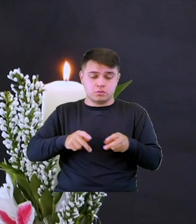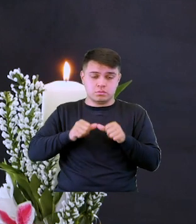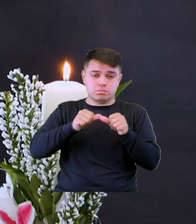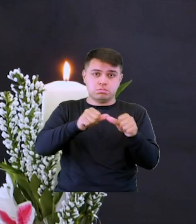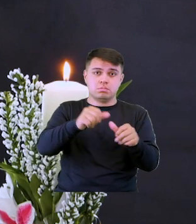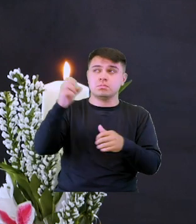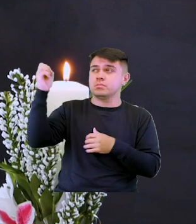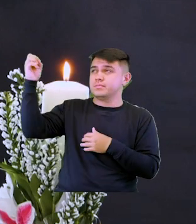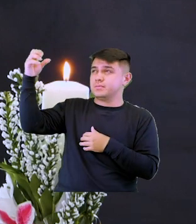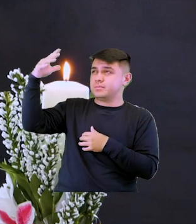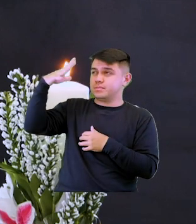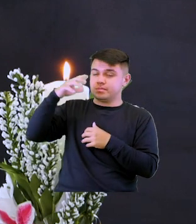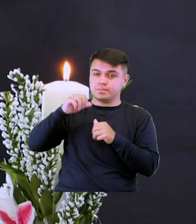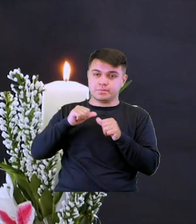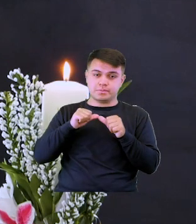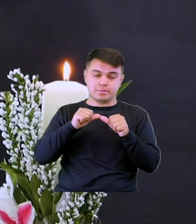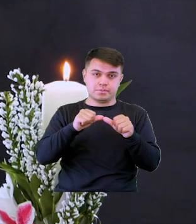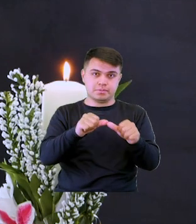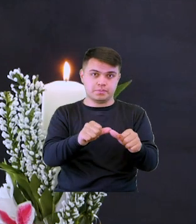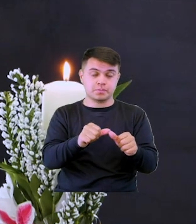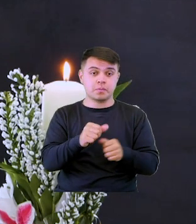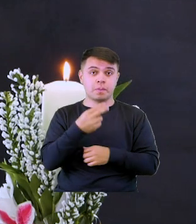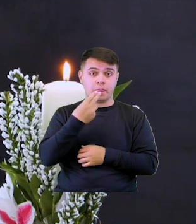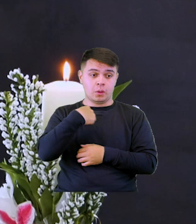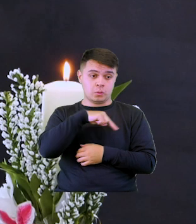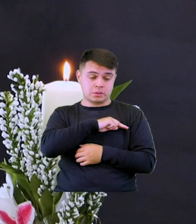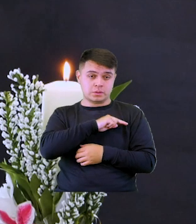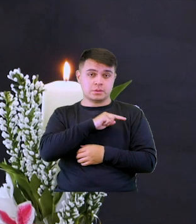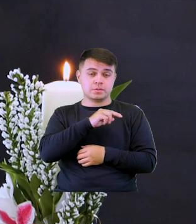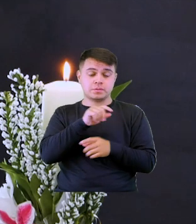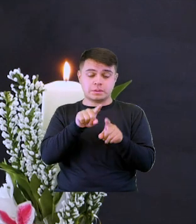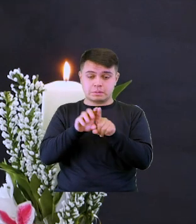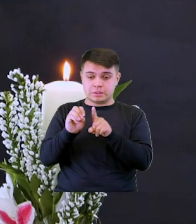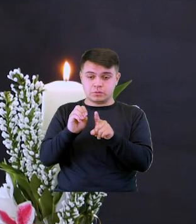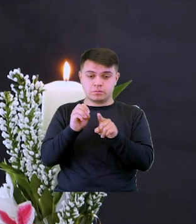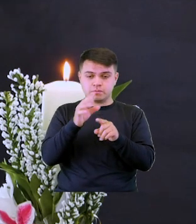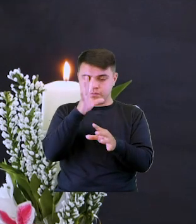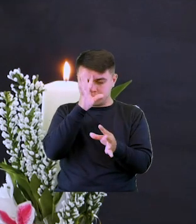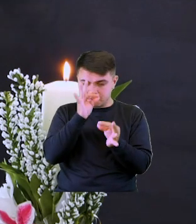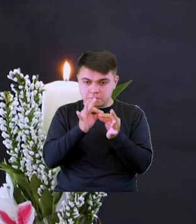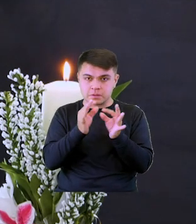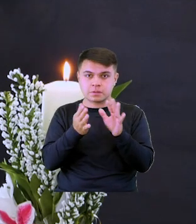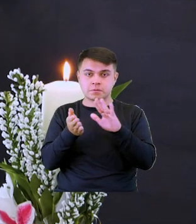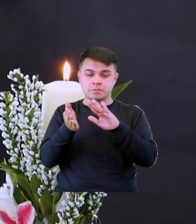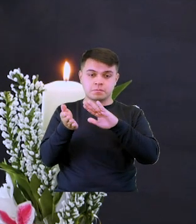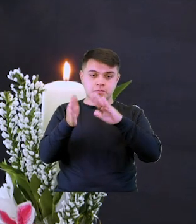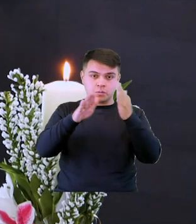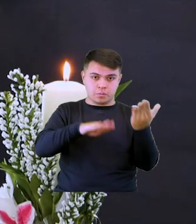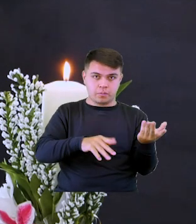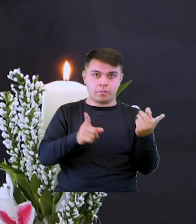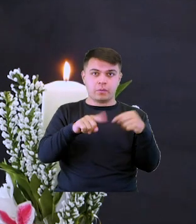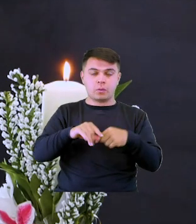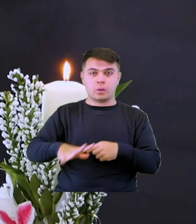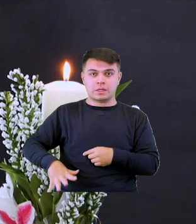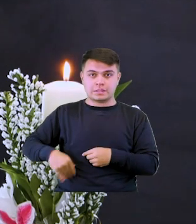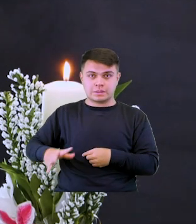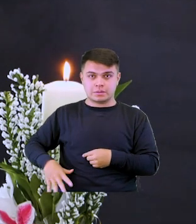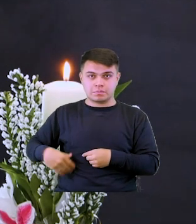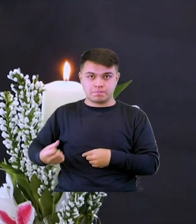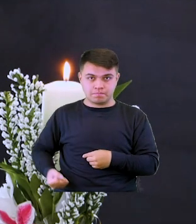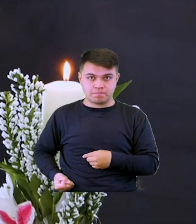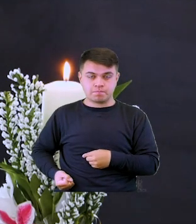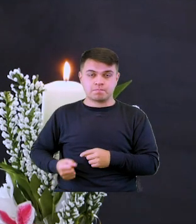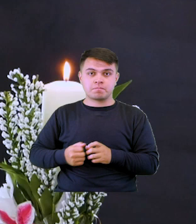brille, Padre, que nuestros hermanos, los fieles difuntos, especialmente nuestro hermano Fray Guillermo